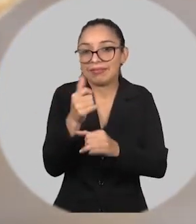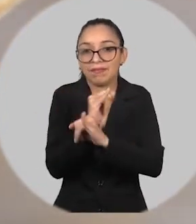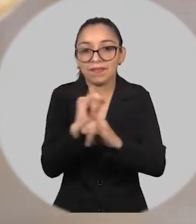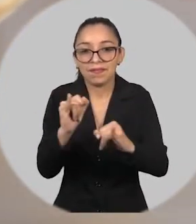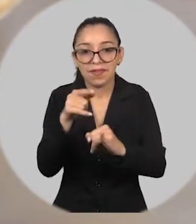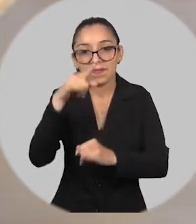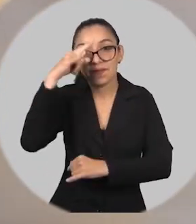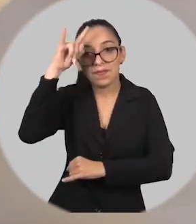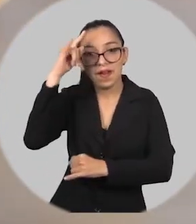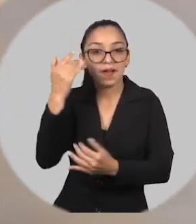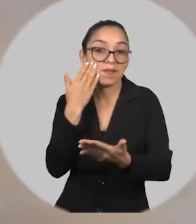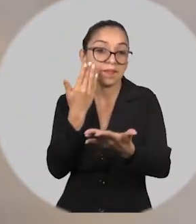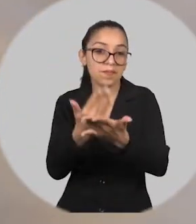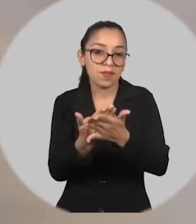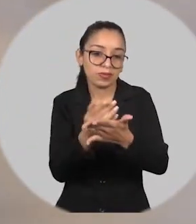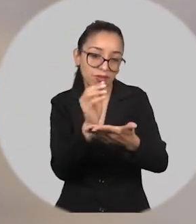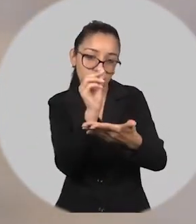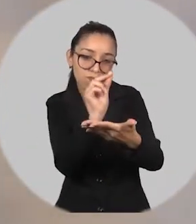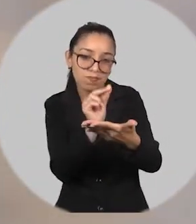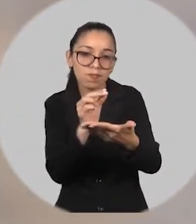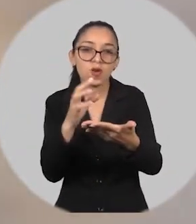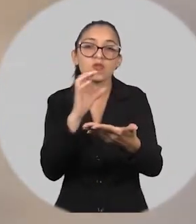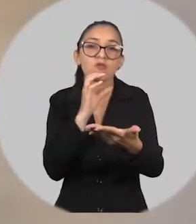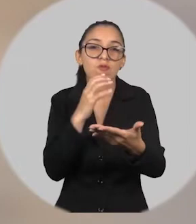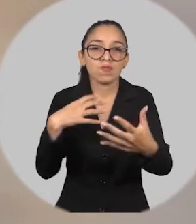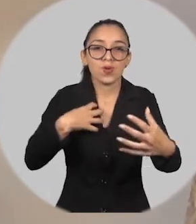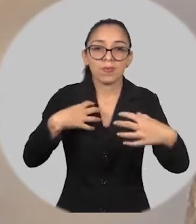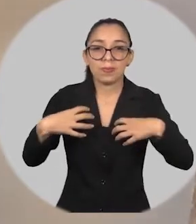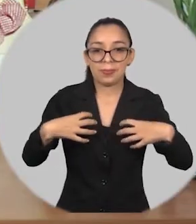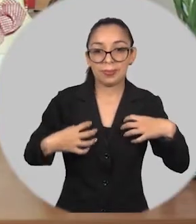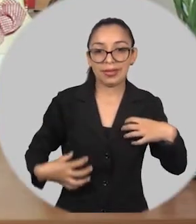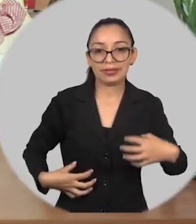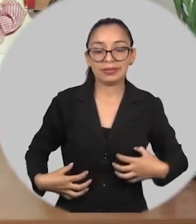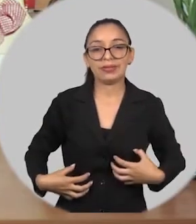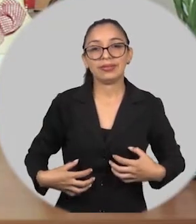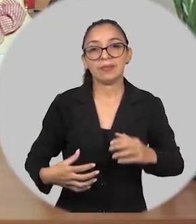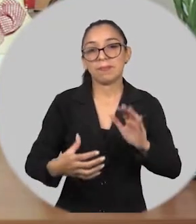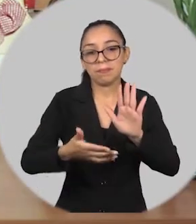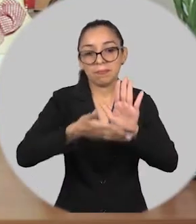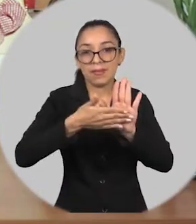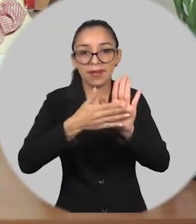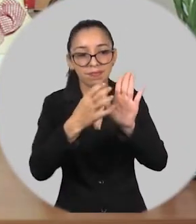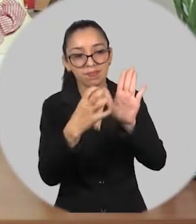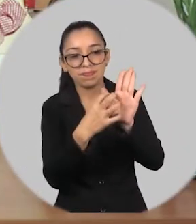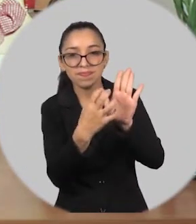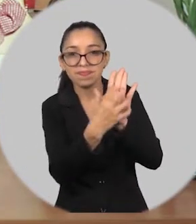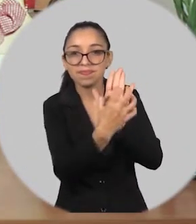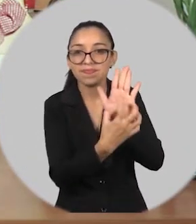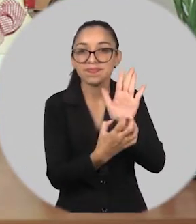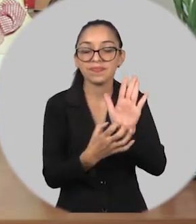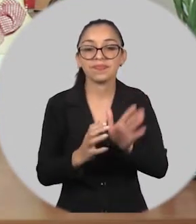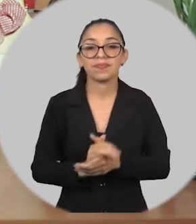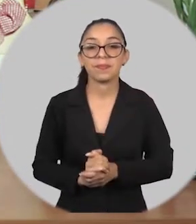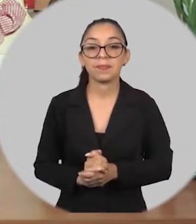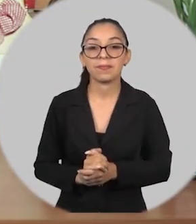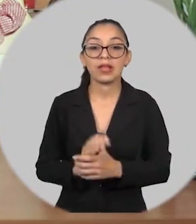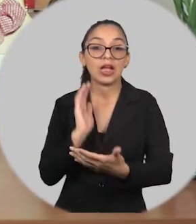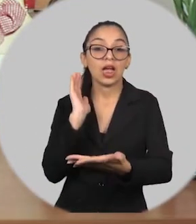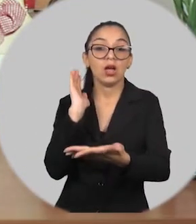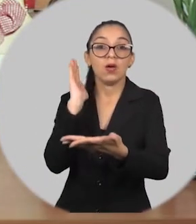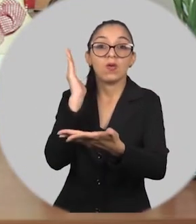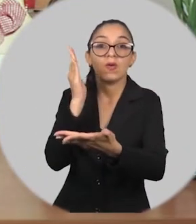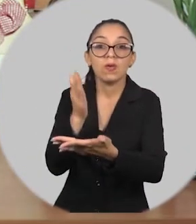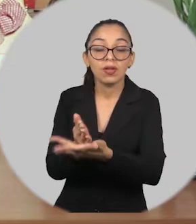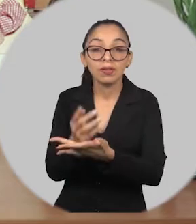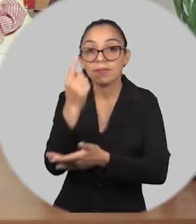acá cómo va quedando la patita. Y les voy a mostrar por último la carita, ¿sí? Para